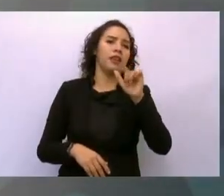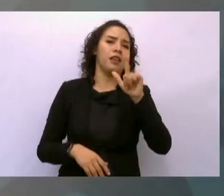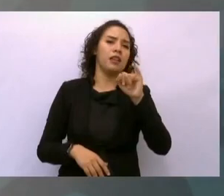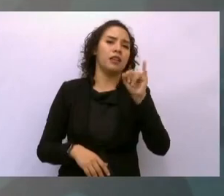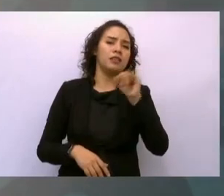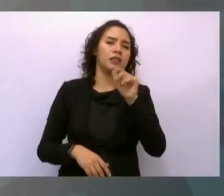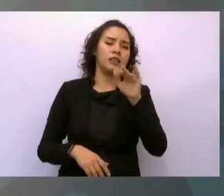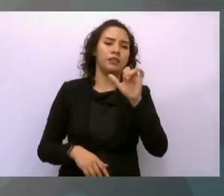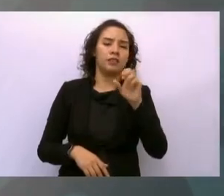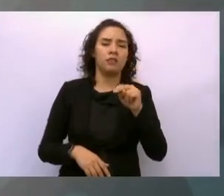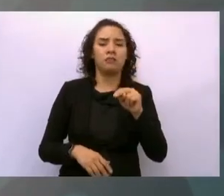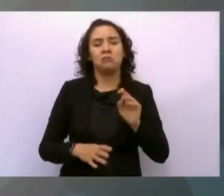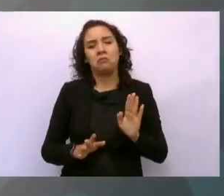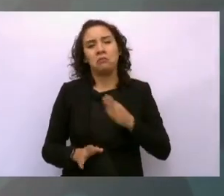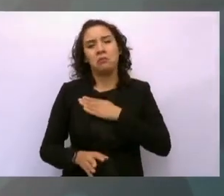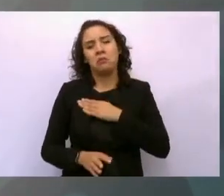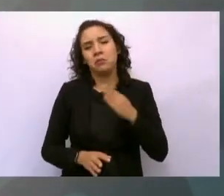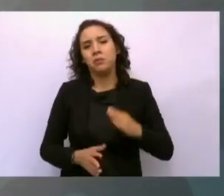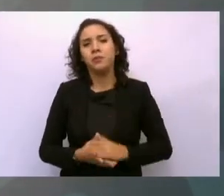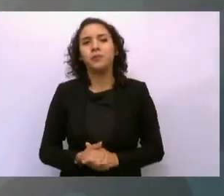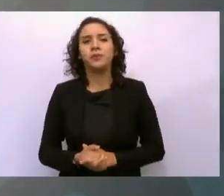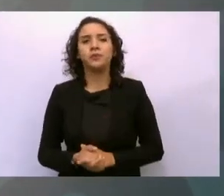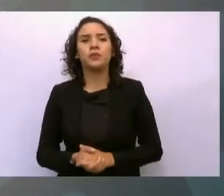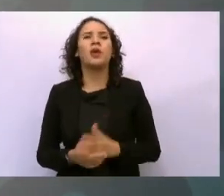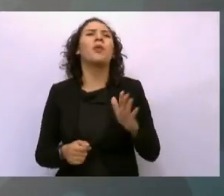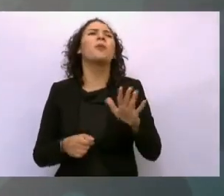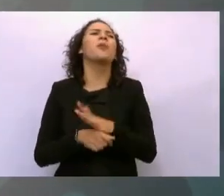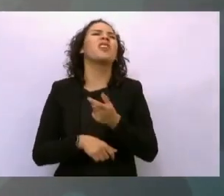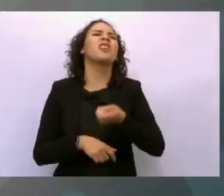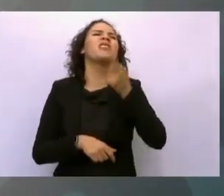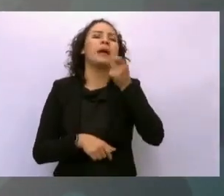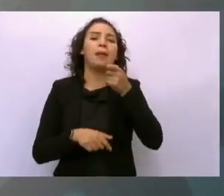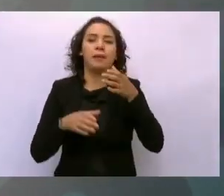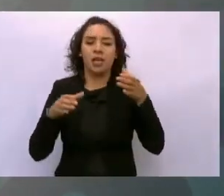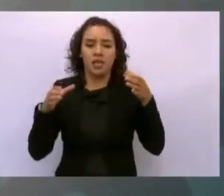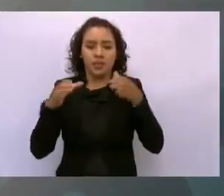¿Por qué hablar de centralizar?